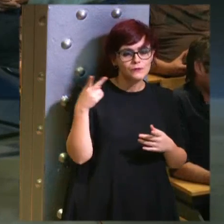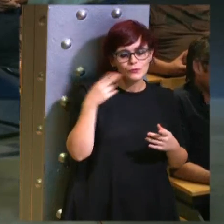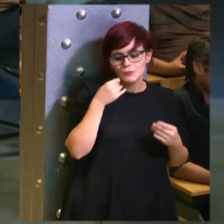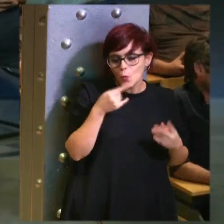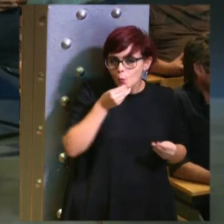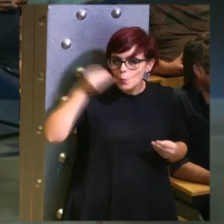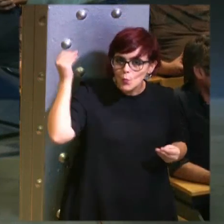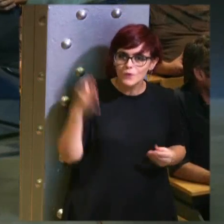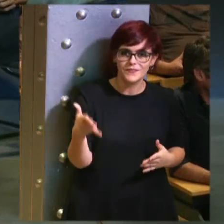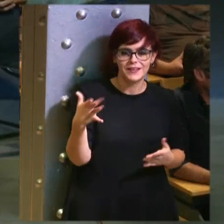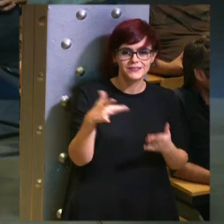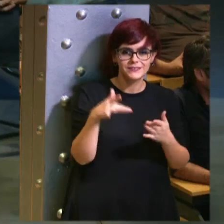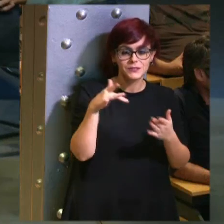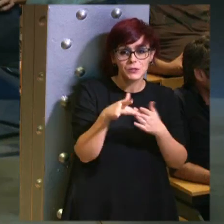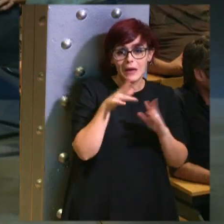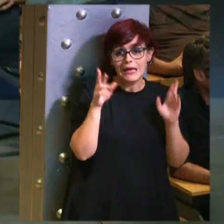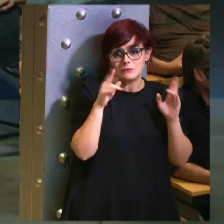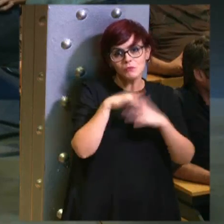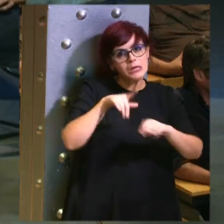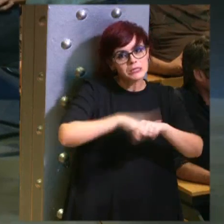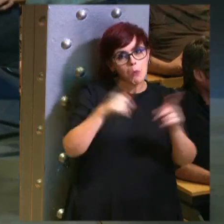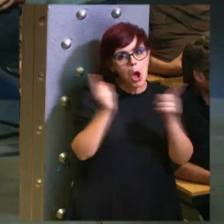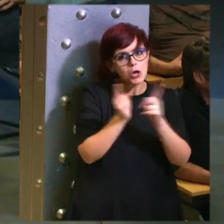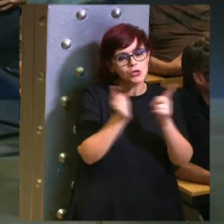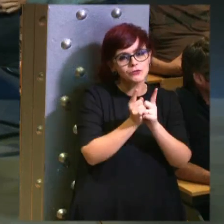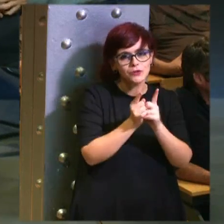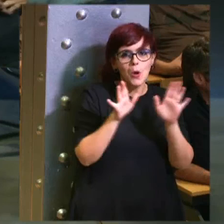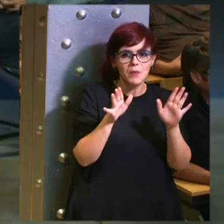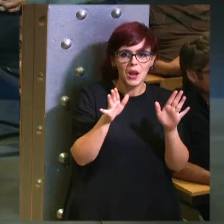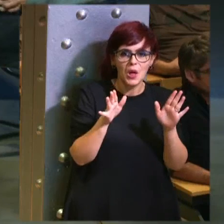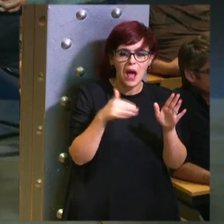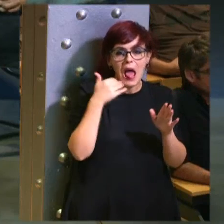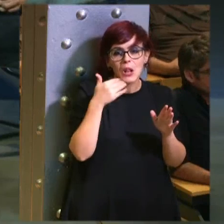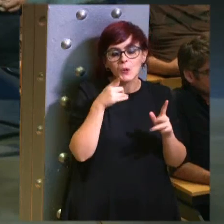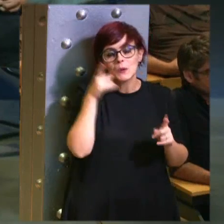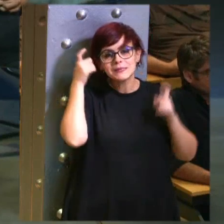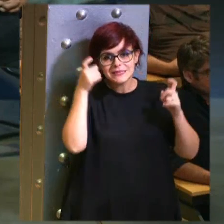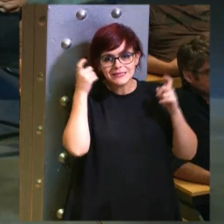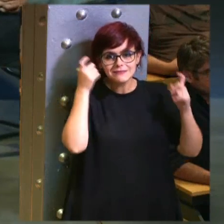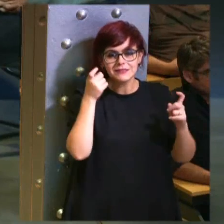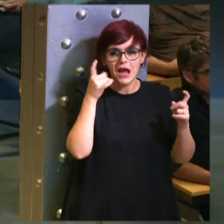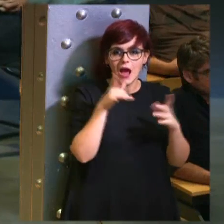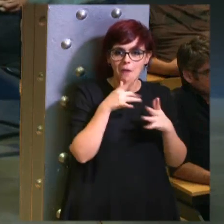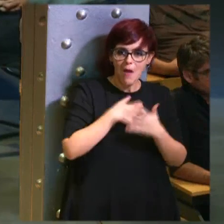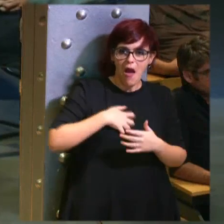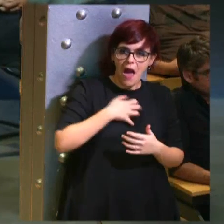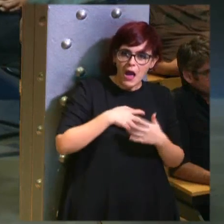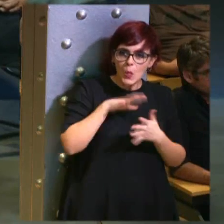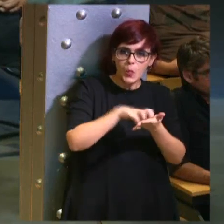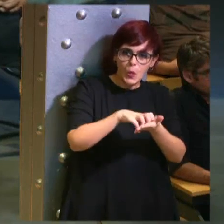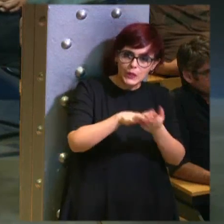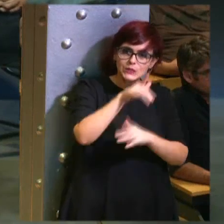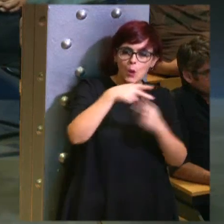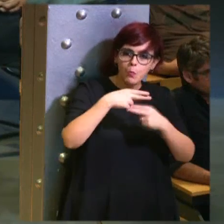creo que, aunque hemos tenido poco tiempo, pues bueno, algunas de las inquietudes del público espero que